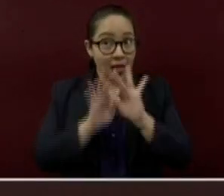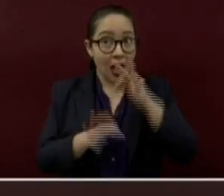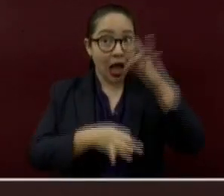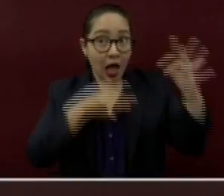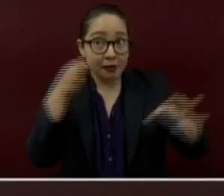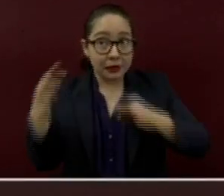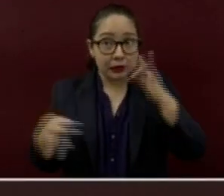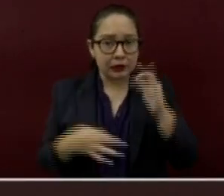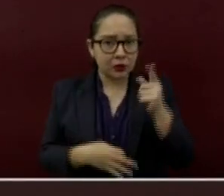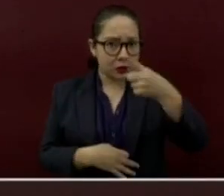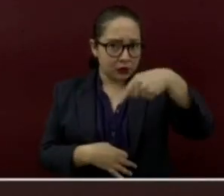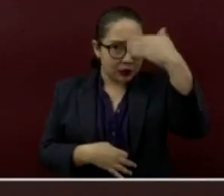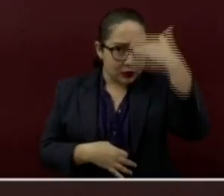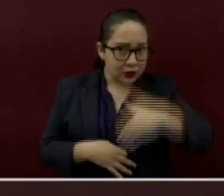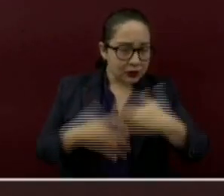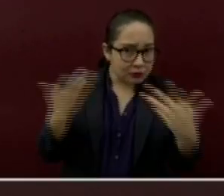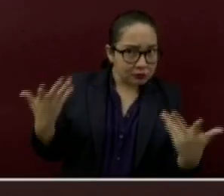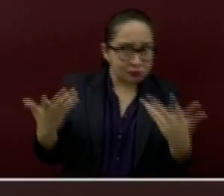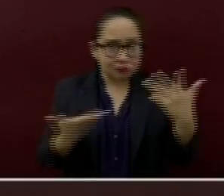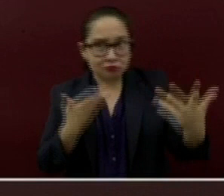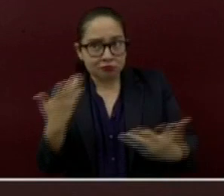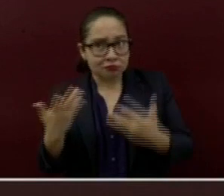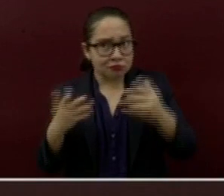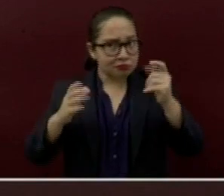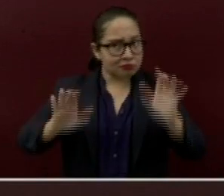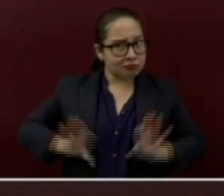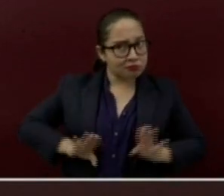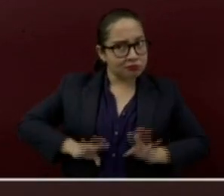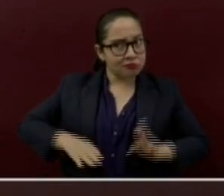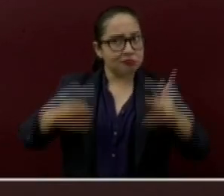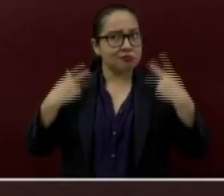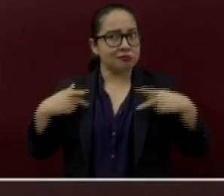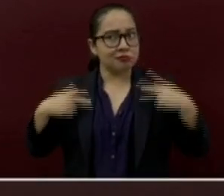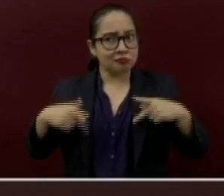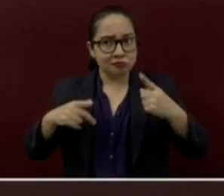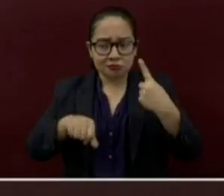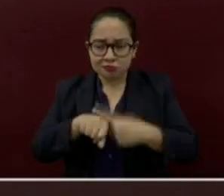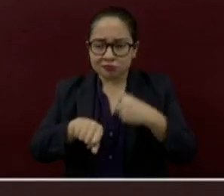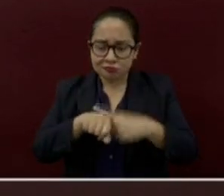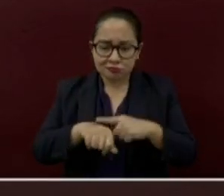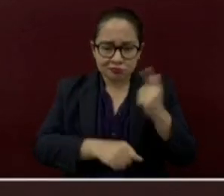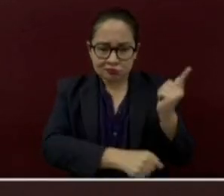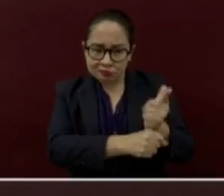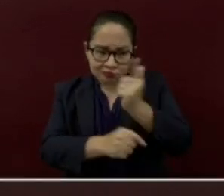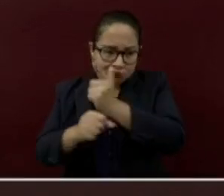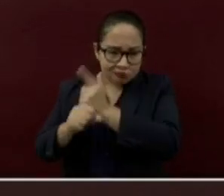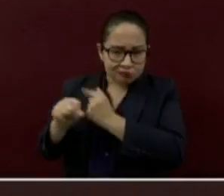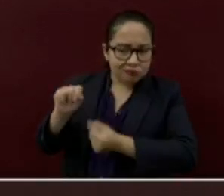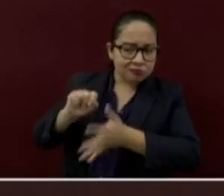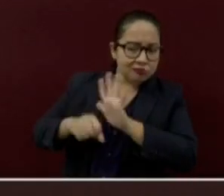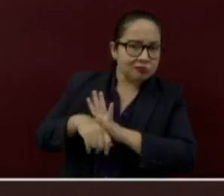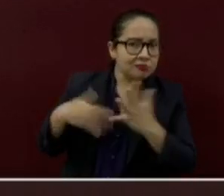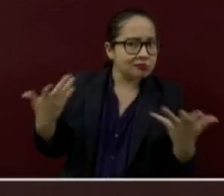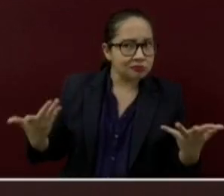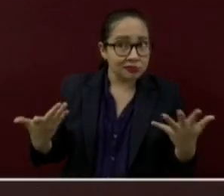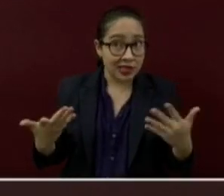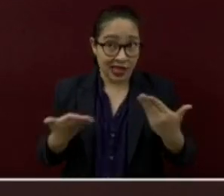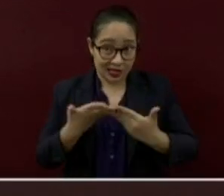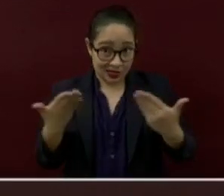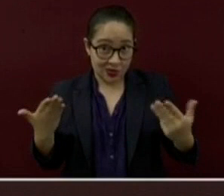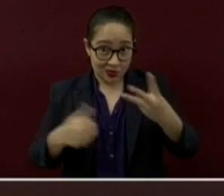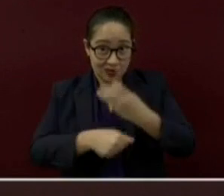en que identifiquen algunas características que están teniendo en esta tercera ola los pacientes que están requiriendo atención